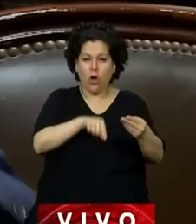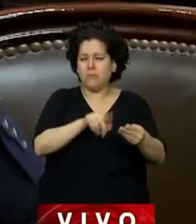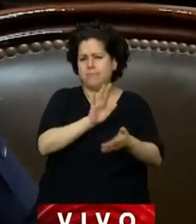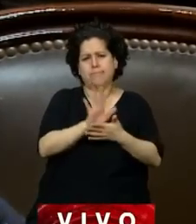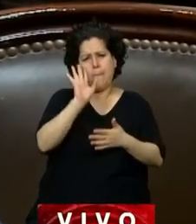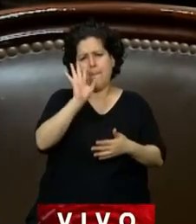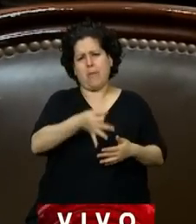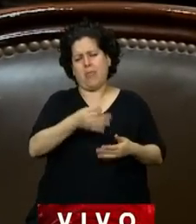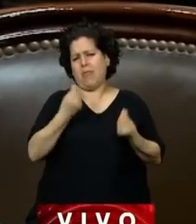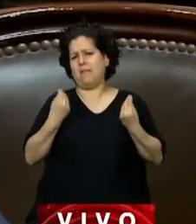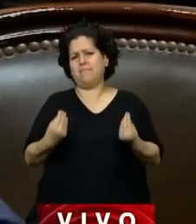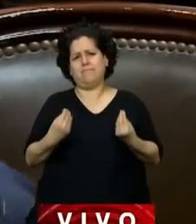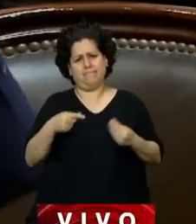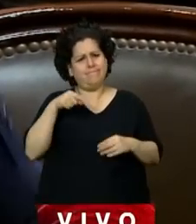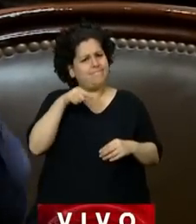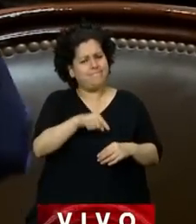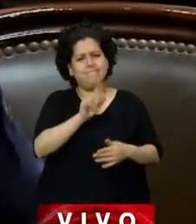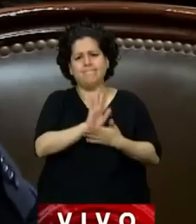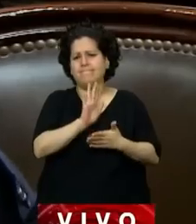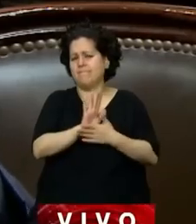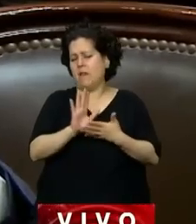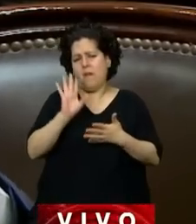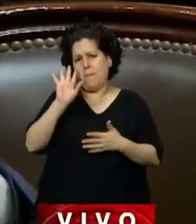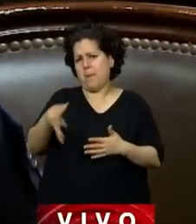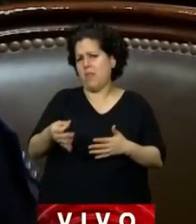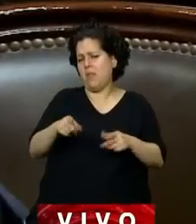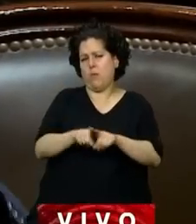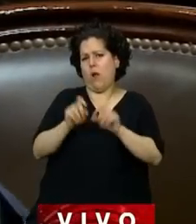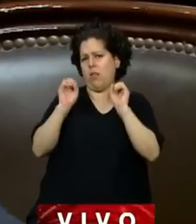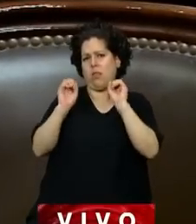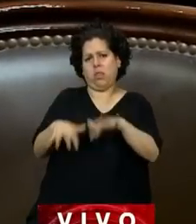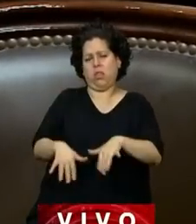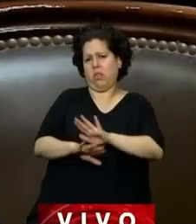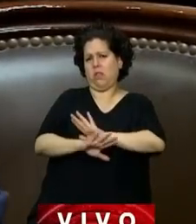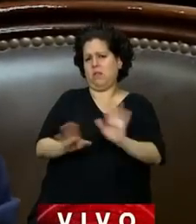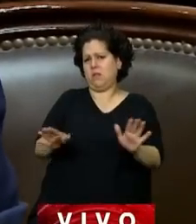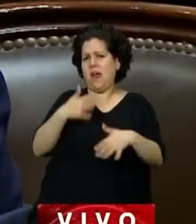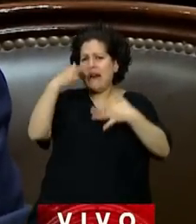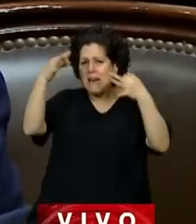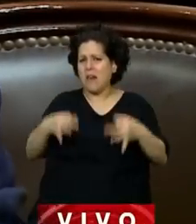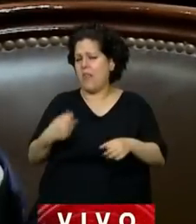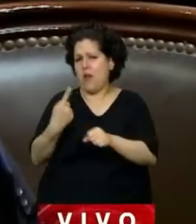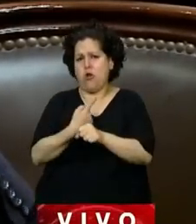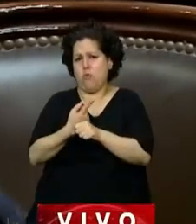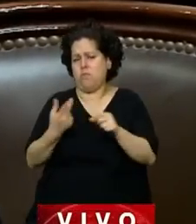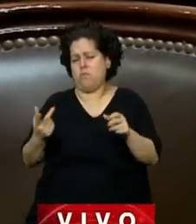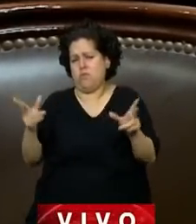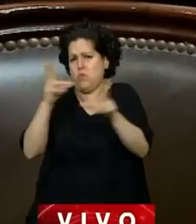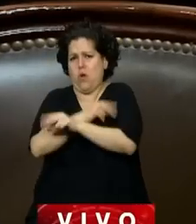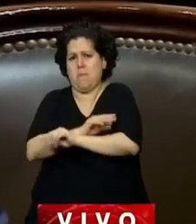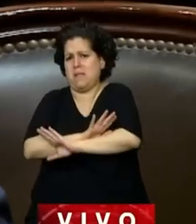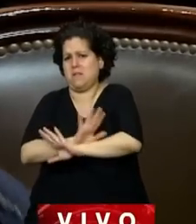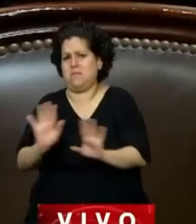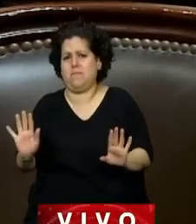clara expresión del rendimiento ante la realidad. Es eso lo que nos han